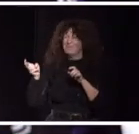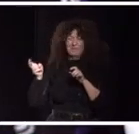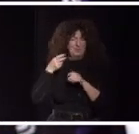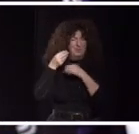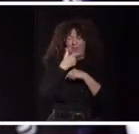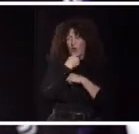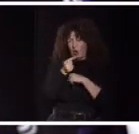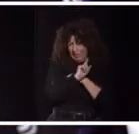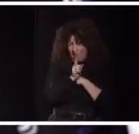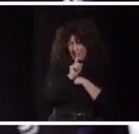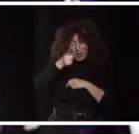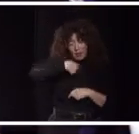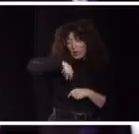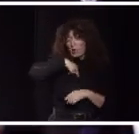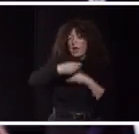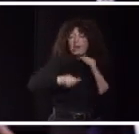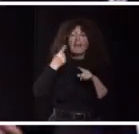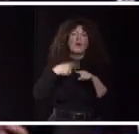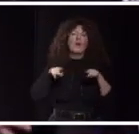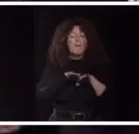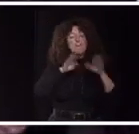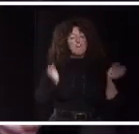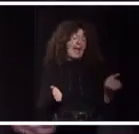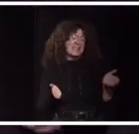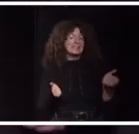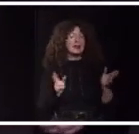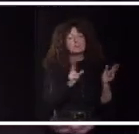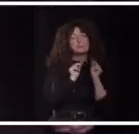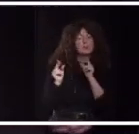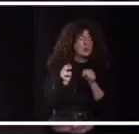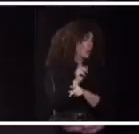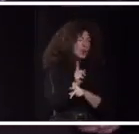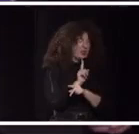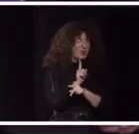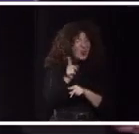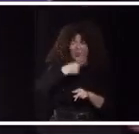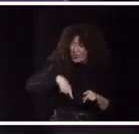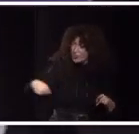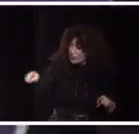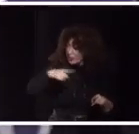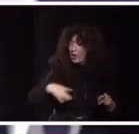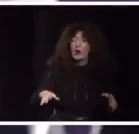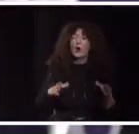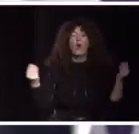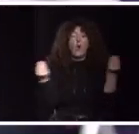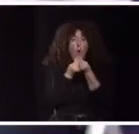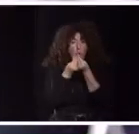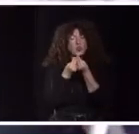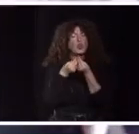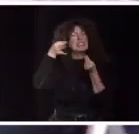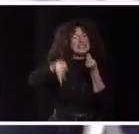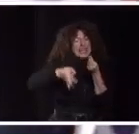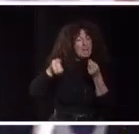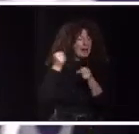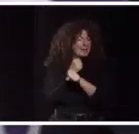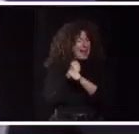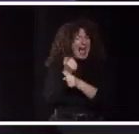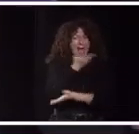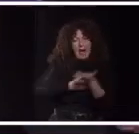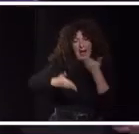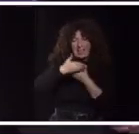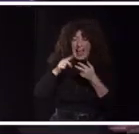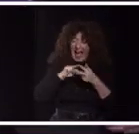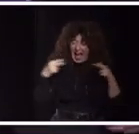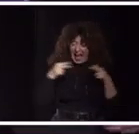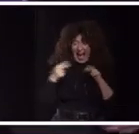otros espacios políticos. Nosotros no hacemos las cosas en una mesa de camilla y por eso nos temen, porque estamos juntas y juntos siempre trabajando. Y ese